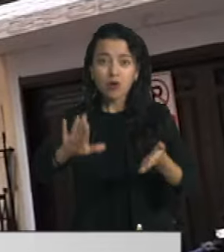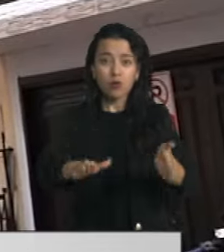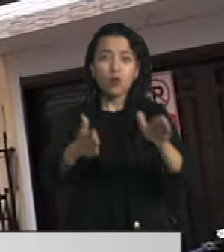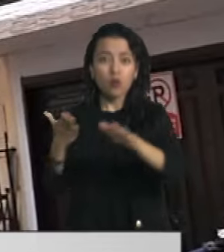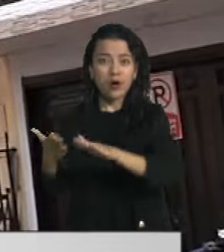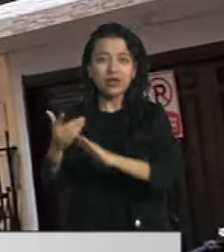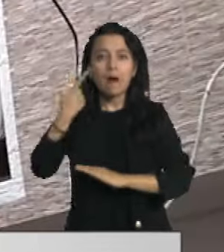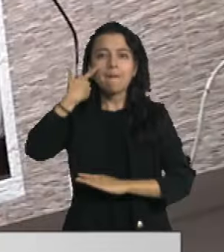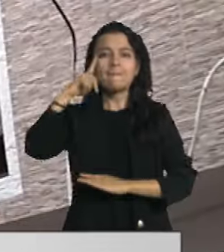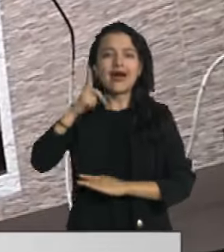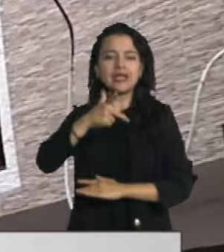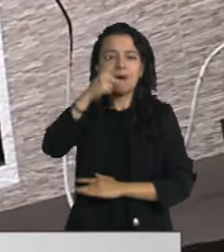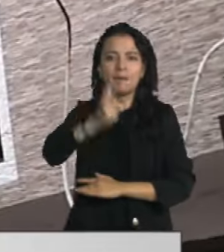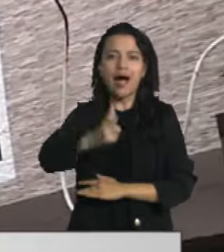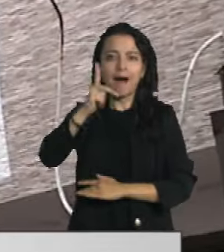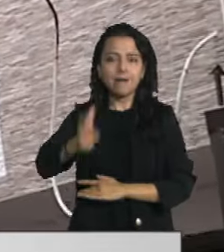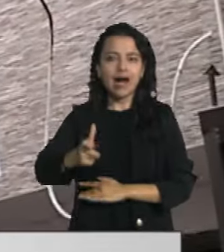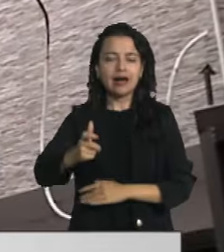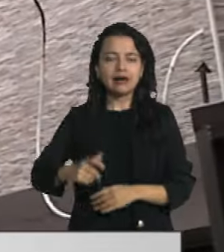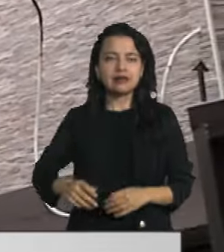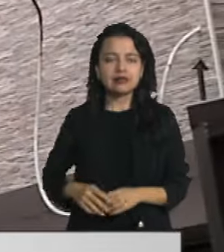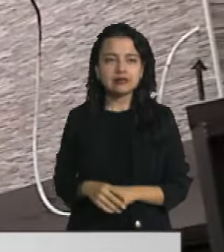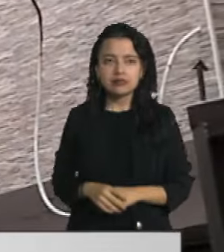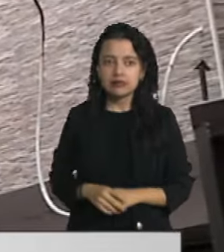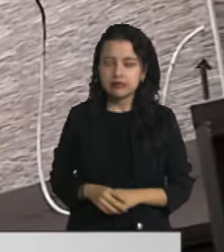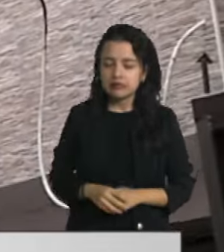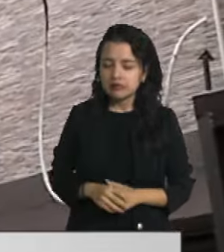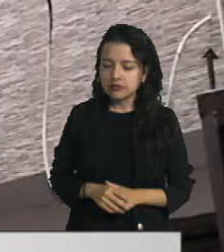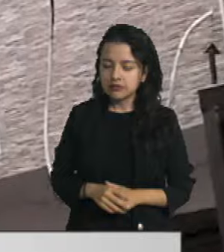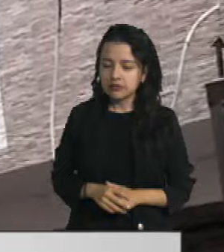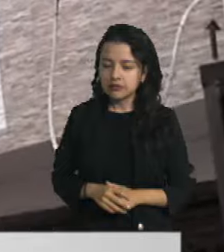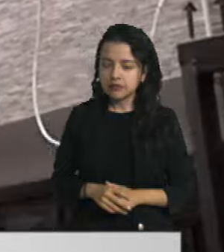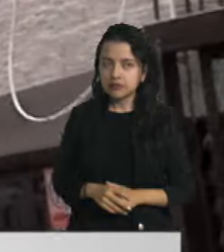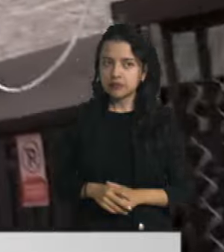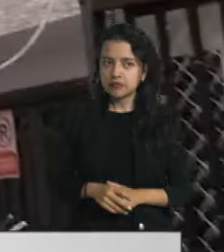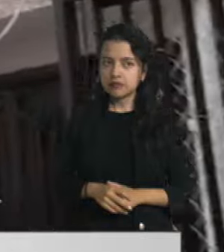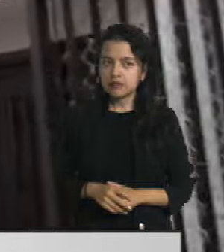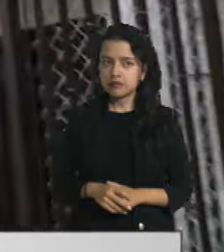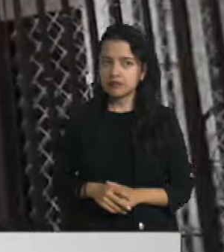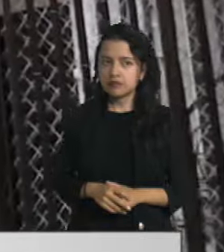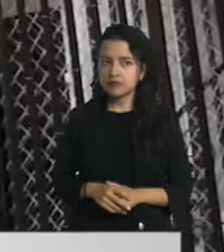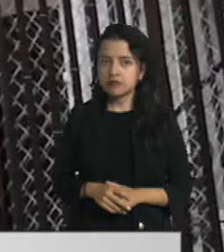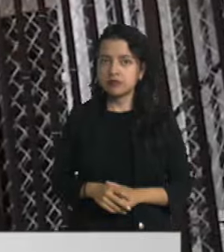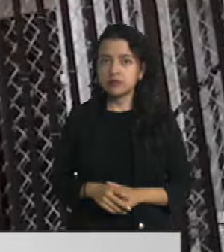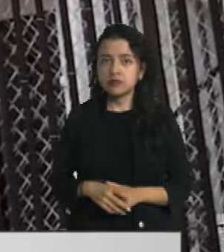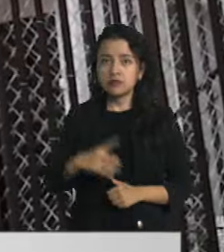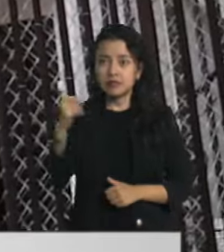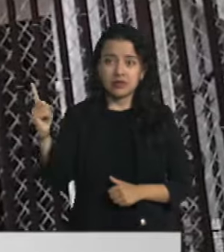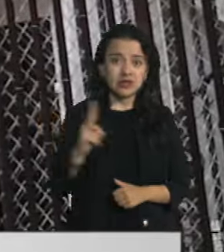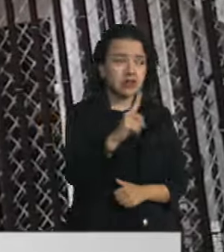con impactos de arma de fuego. Comentario de que había muerto a bala.